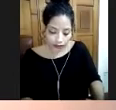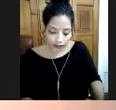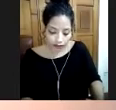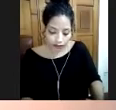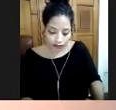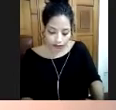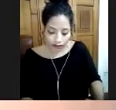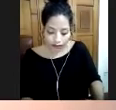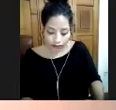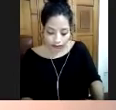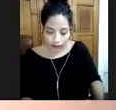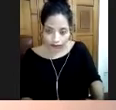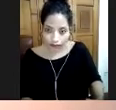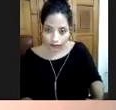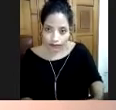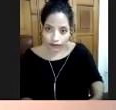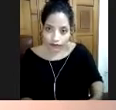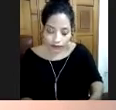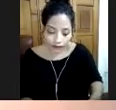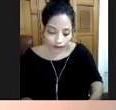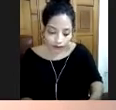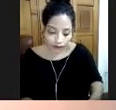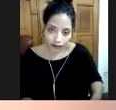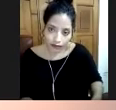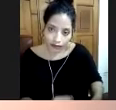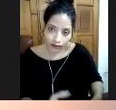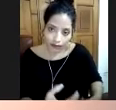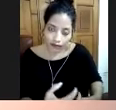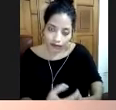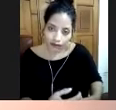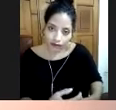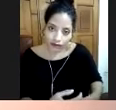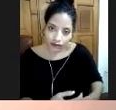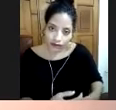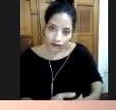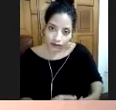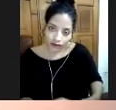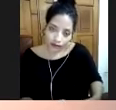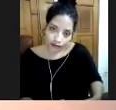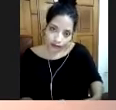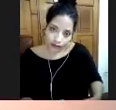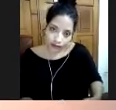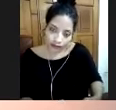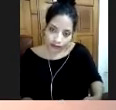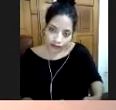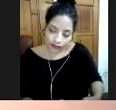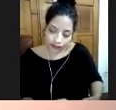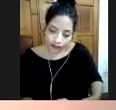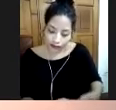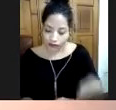no hay necesidad de darlos, pero ellos los piden. A veces incluso piden adquirir a nuestro